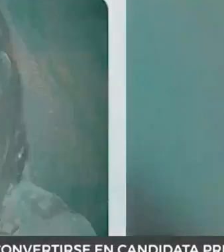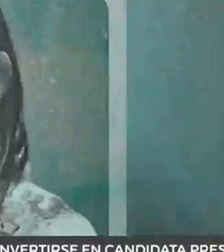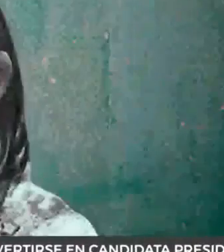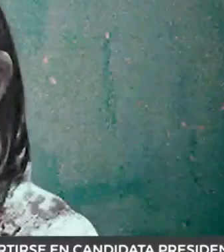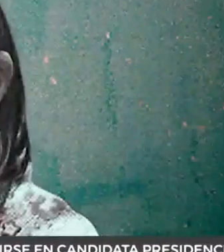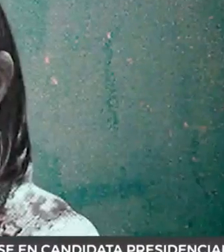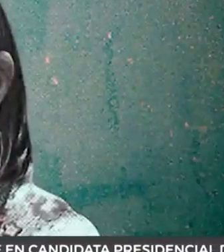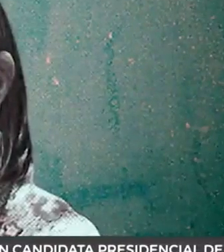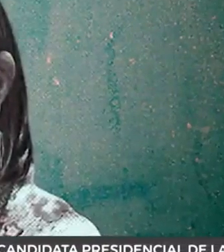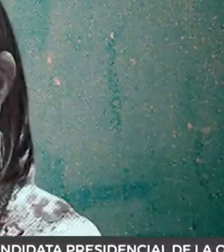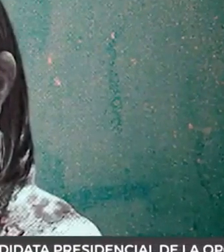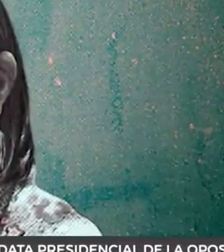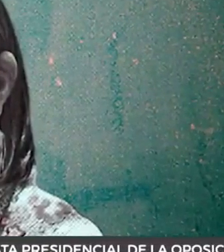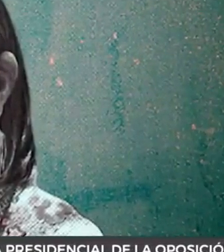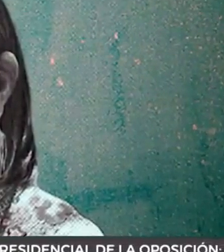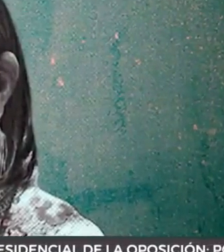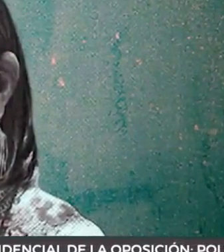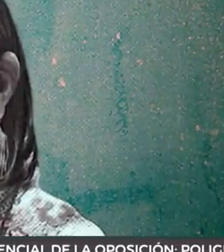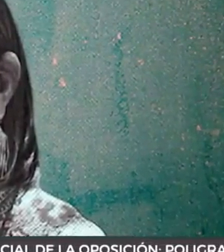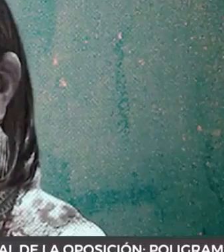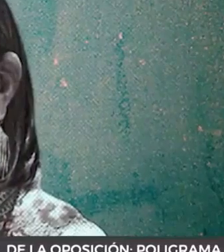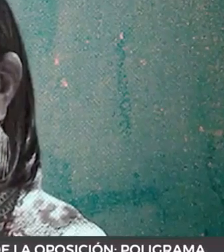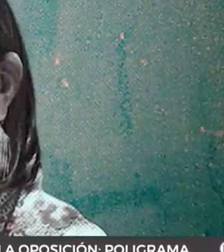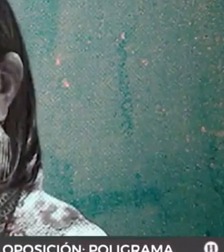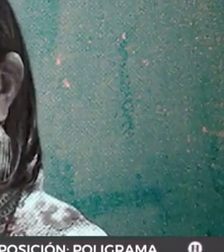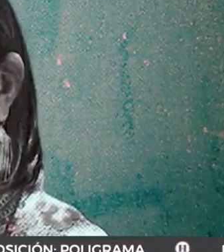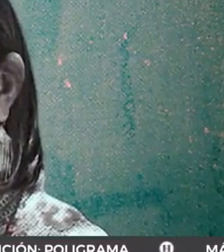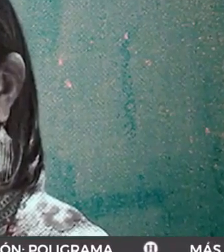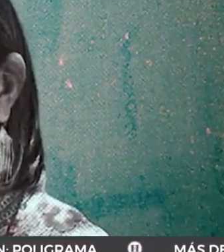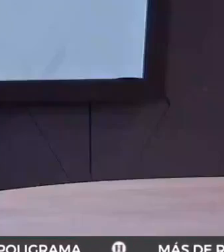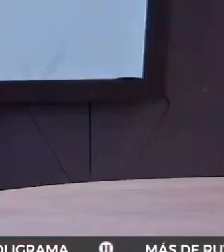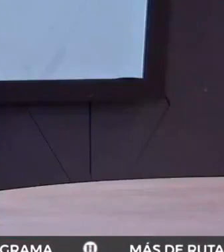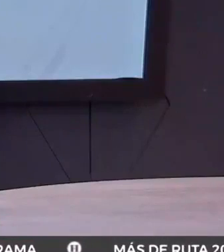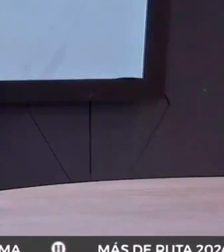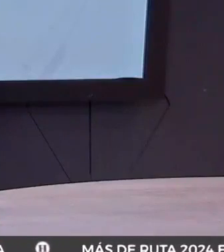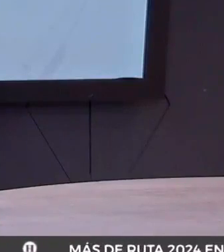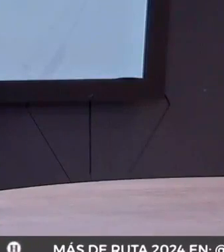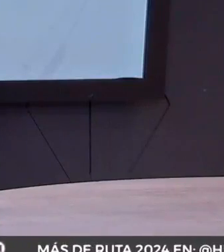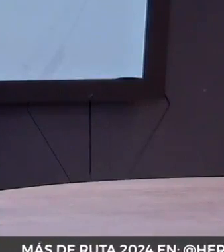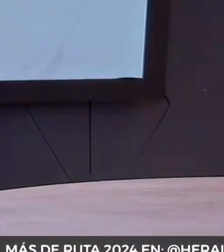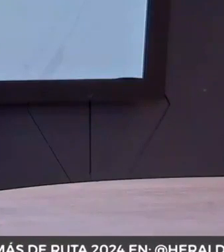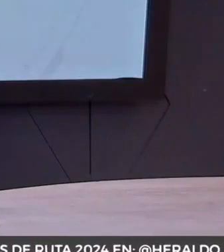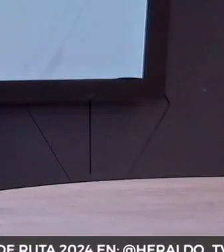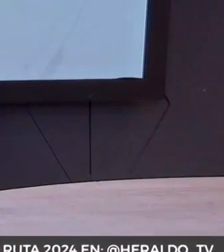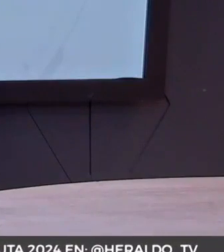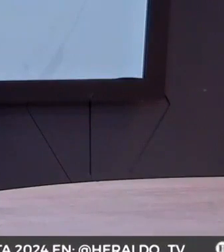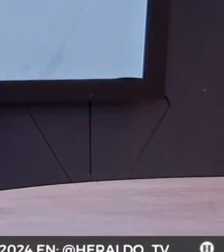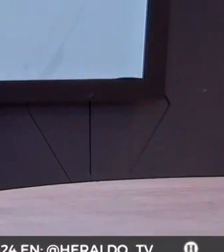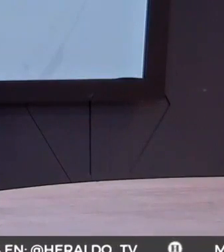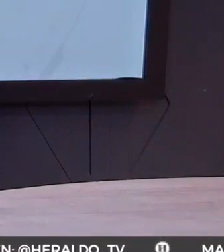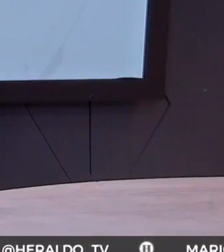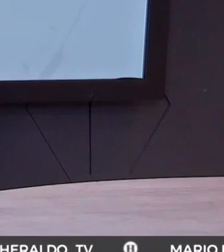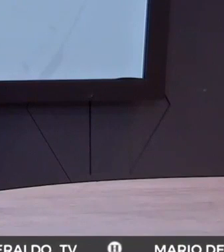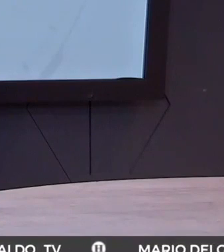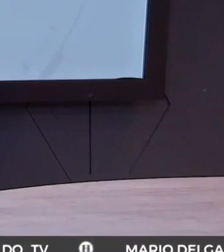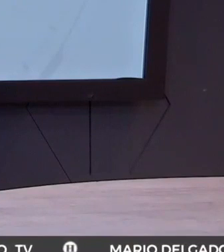INE para heraldo media Group marco fragoso y tras esta resolución trascendió